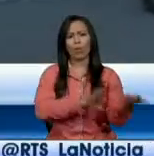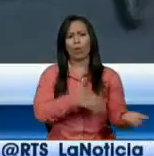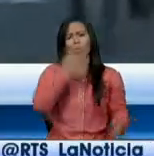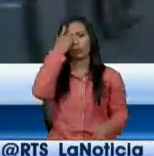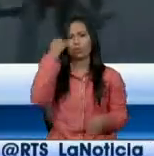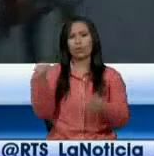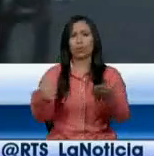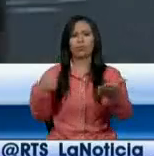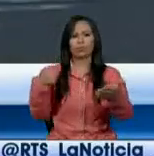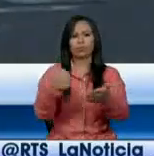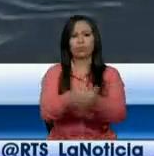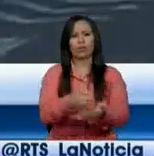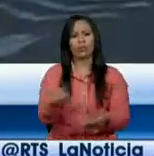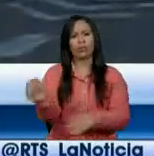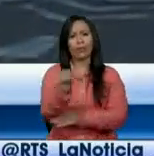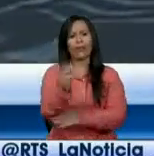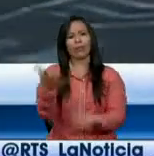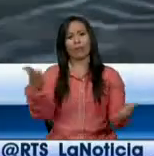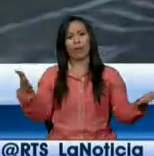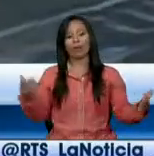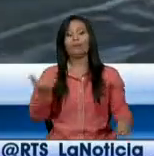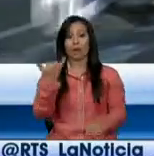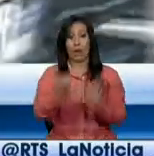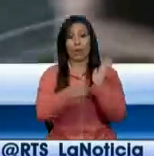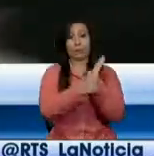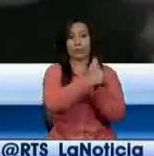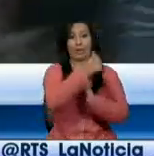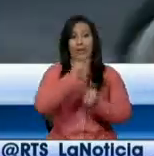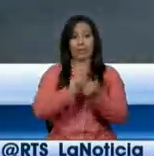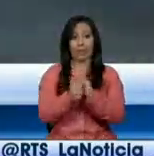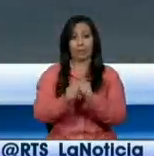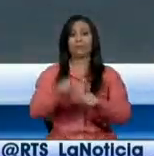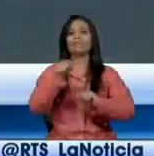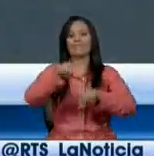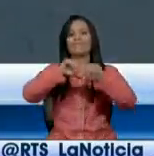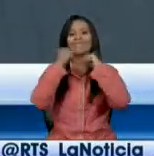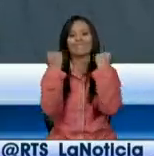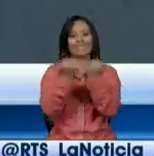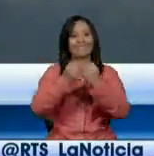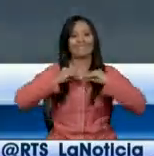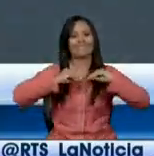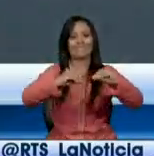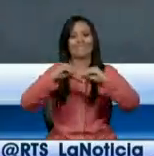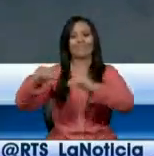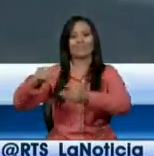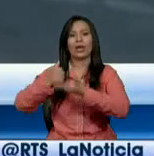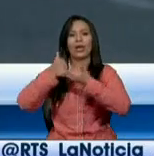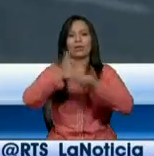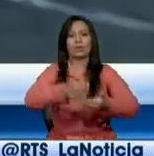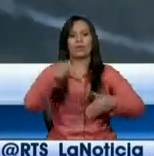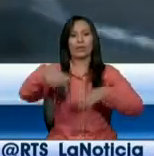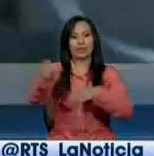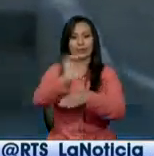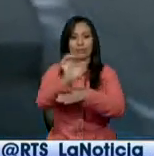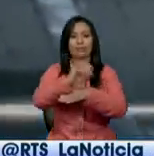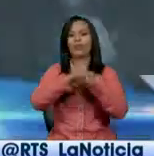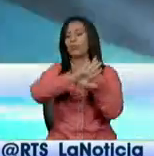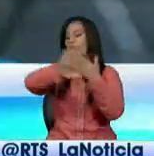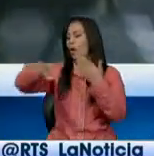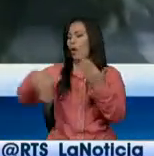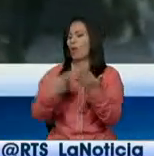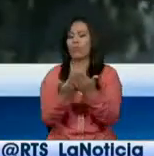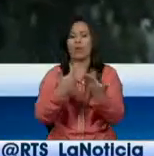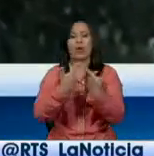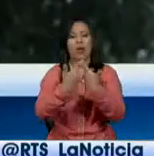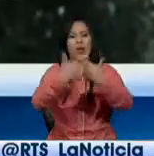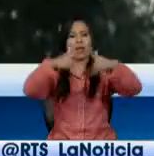por no contar con la seguridad. Y desde el Ministerio del Deporte y desde la política social promovemos que el Ecuador sea ese espacio de libertad donde